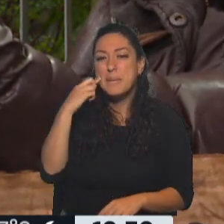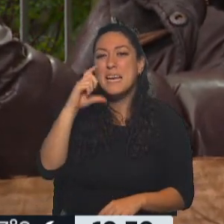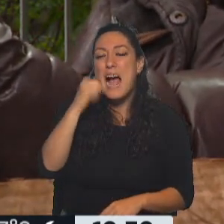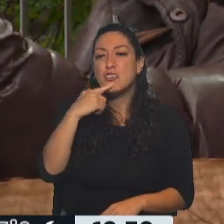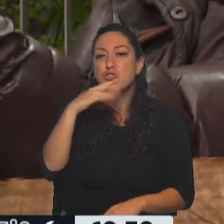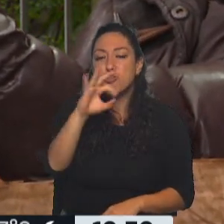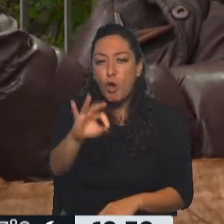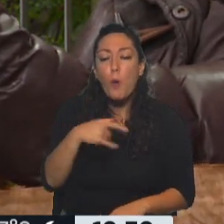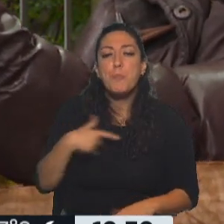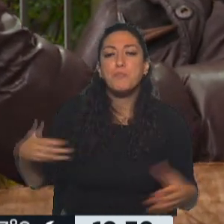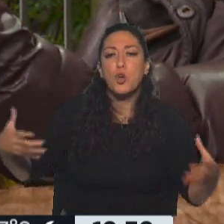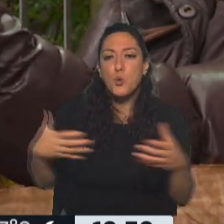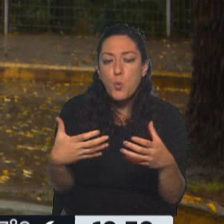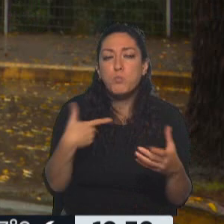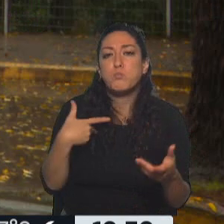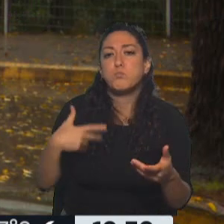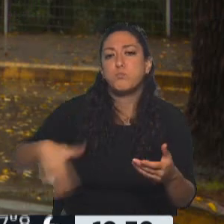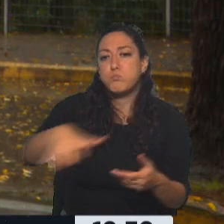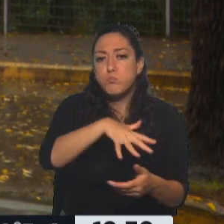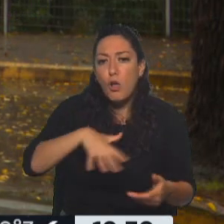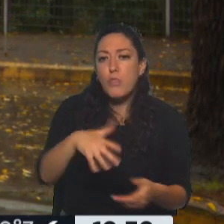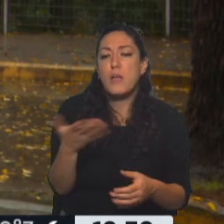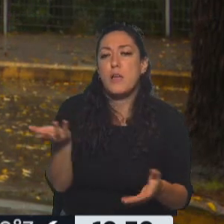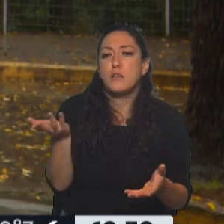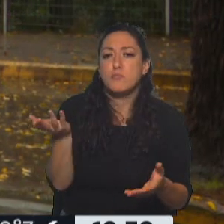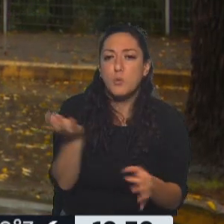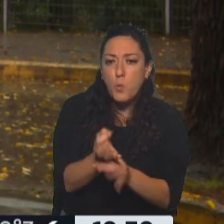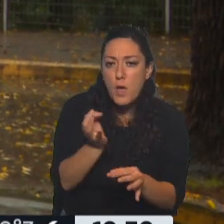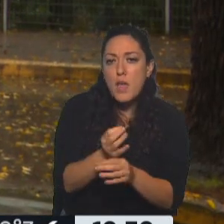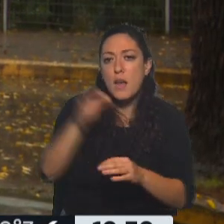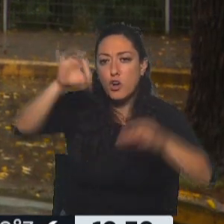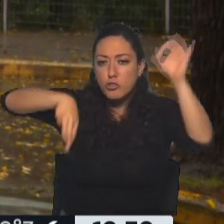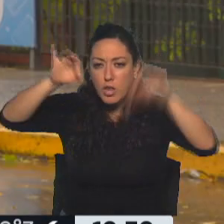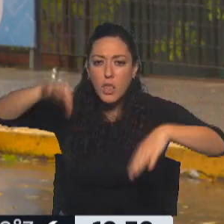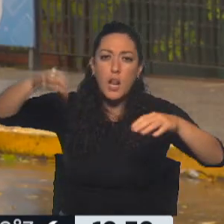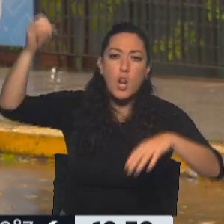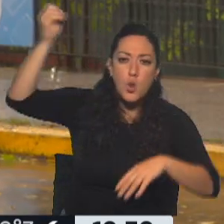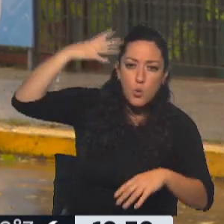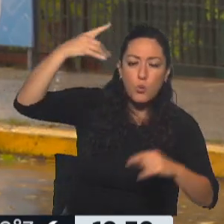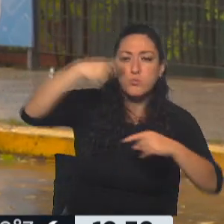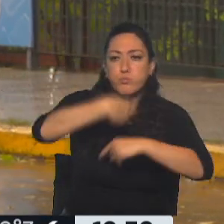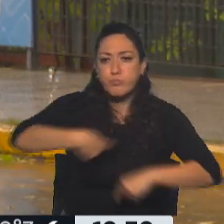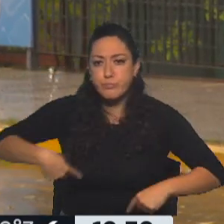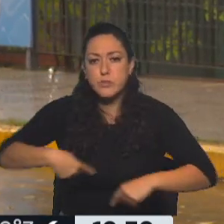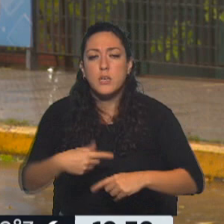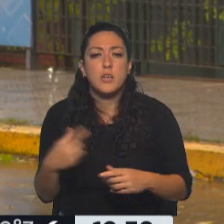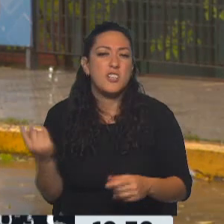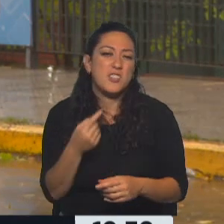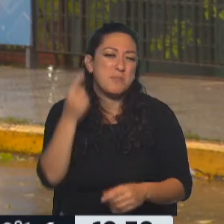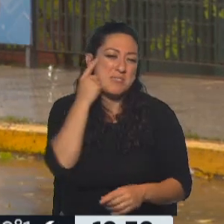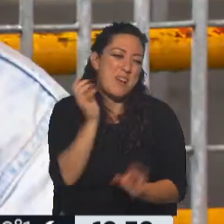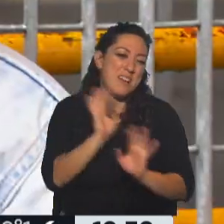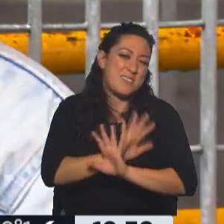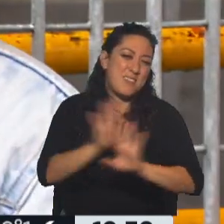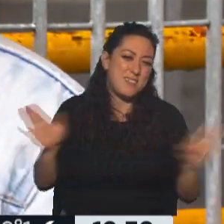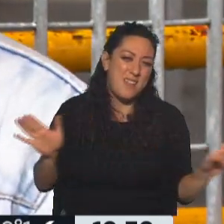educativa denuncia robos, falta de luz y problemas de goteras. Cuando creíamos que ya la desidia la habíamos transitado y la